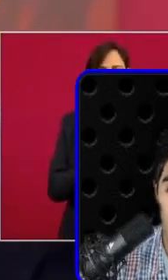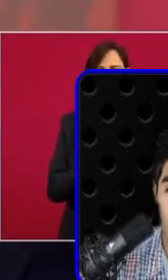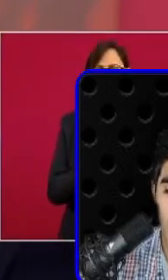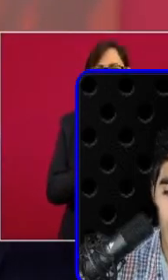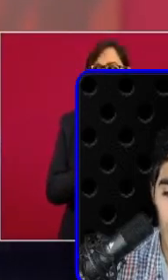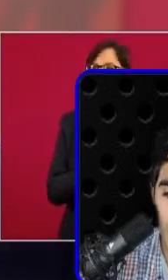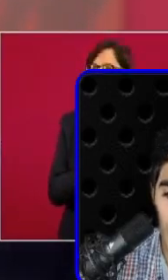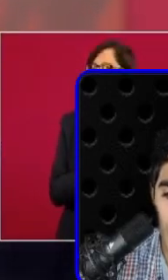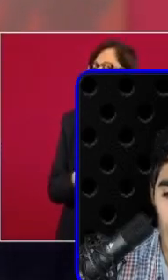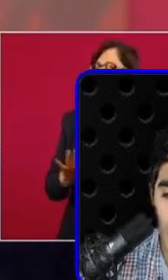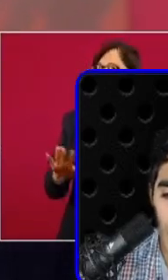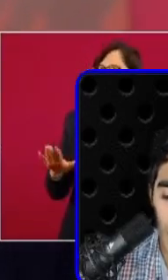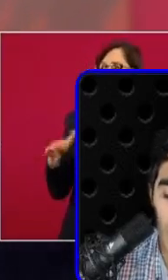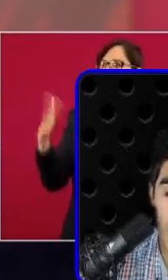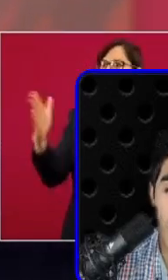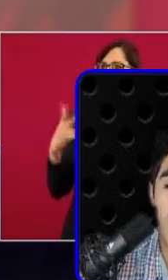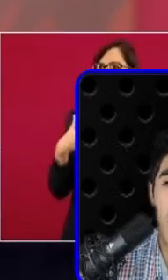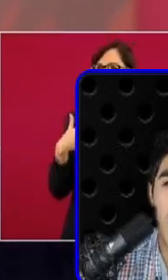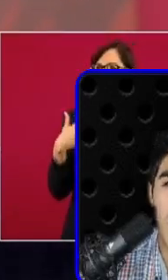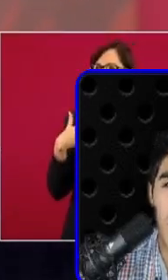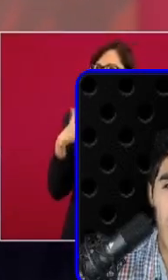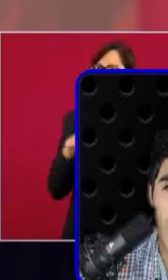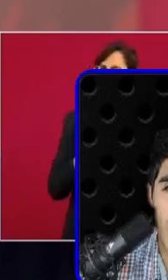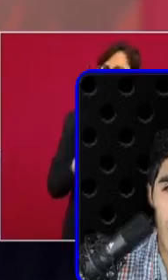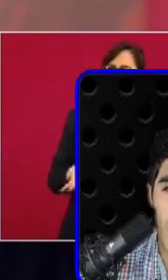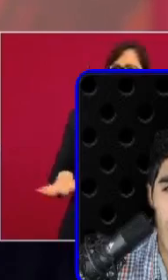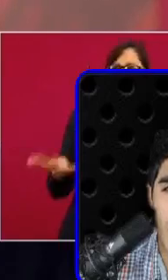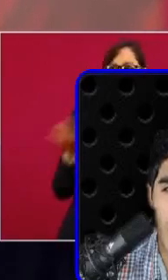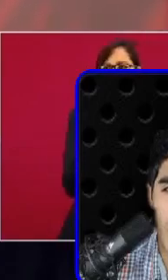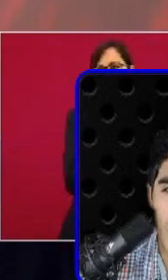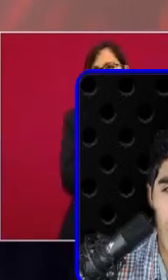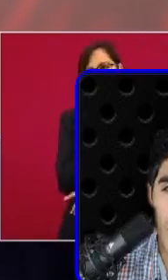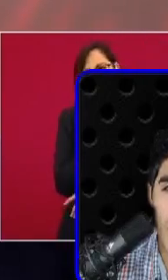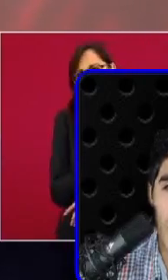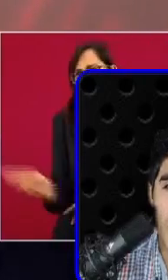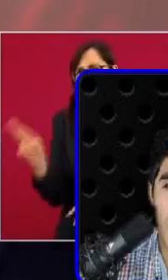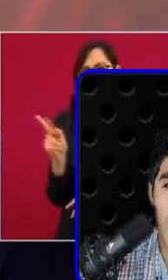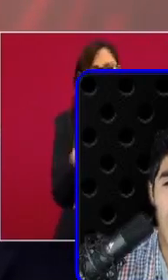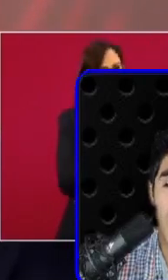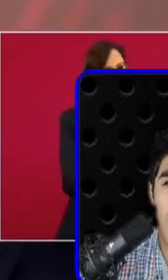el pueblo que tenía a ese presidente,